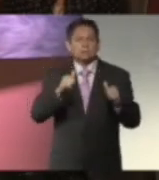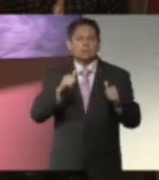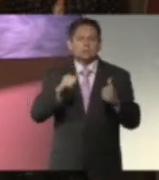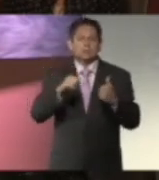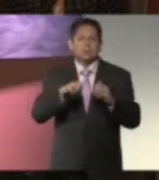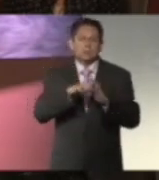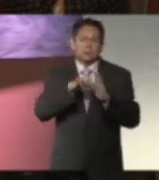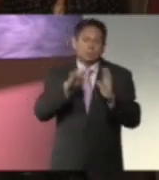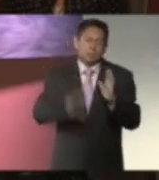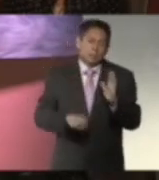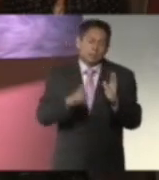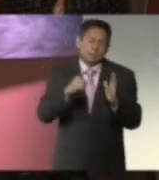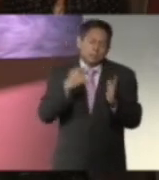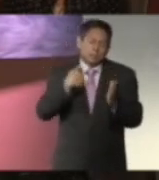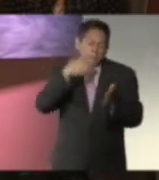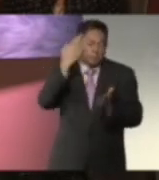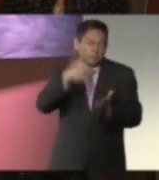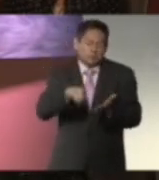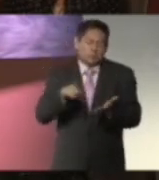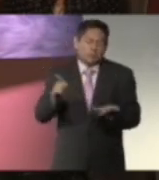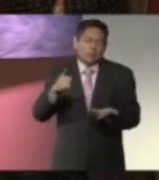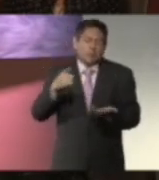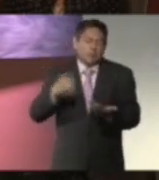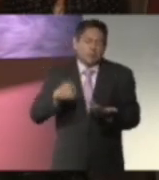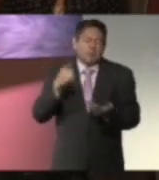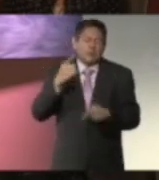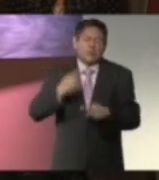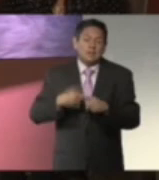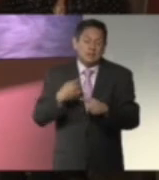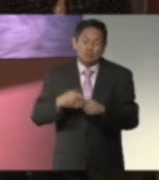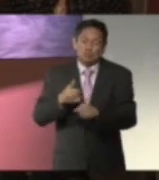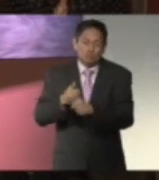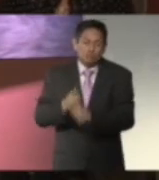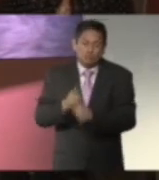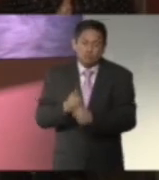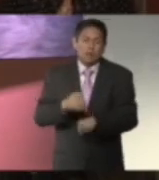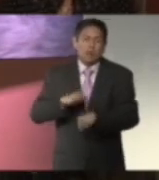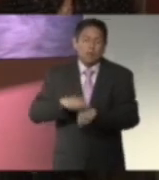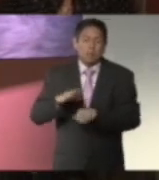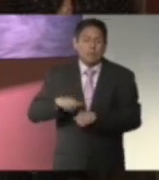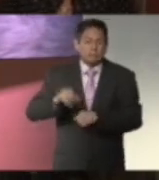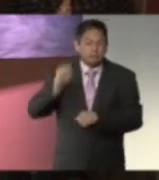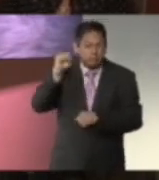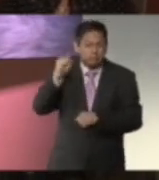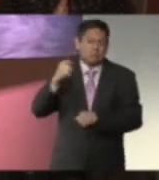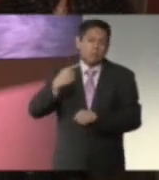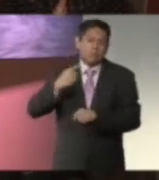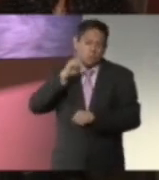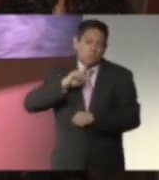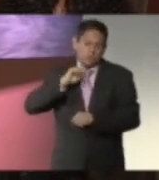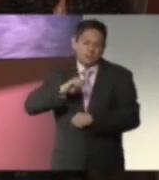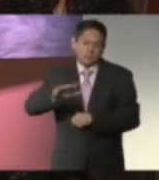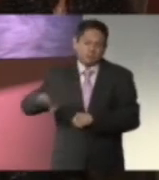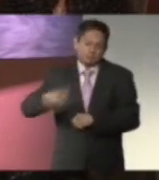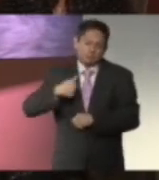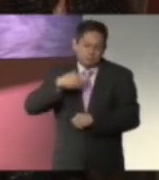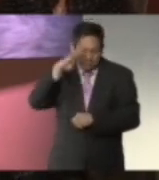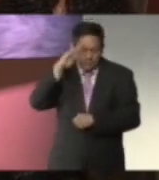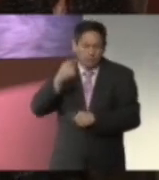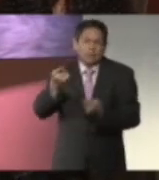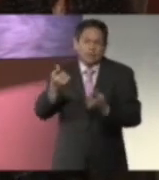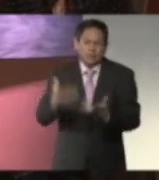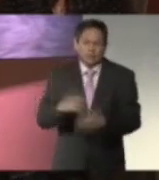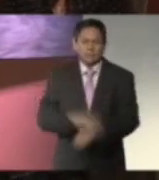vamos a sufrir, quienes más vamos a estar al frente de esta lucha, somos las mujeres, ¿no? ¿Qué podemos hacer? Gracias.